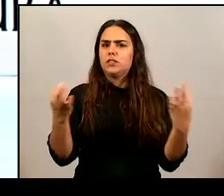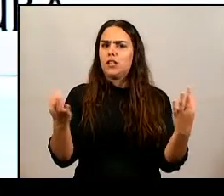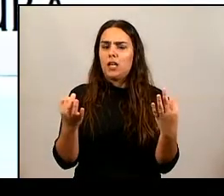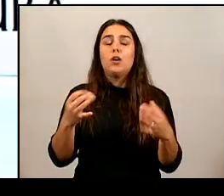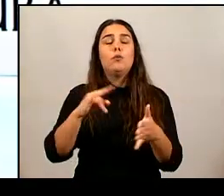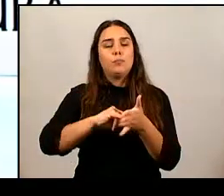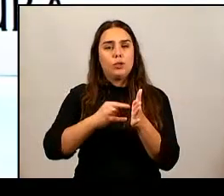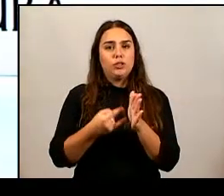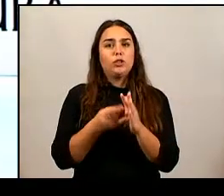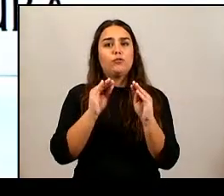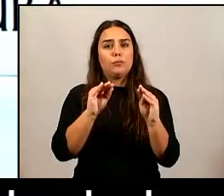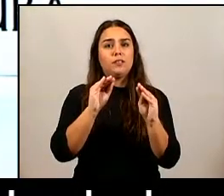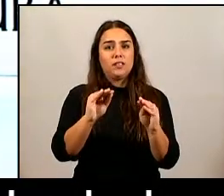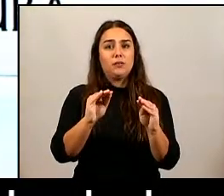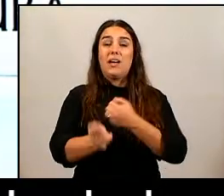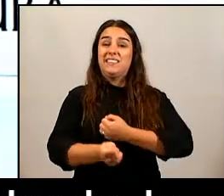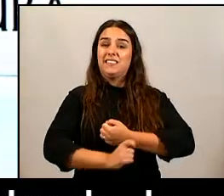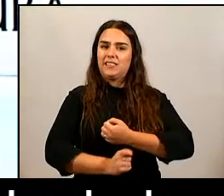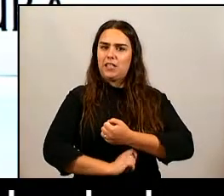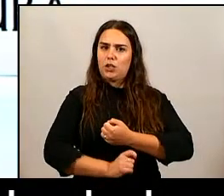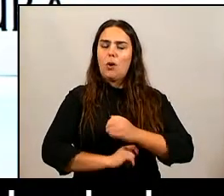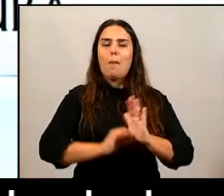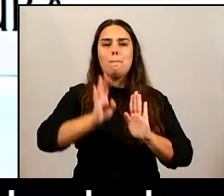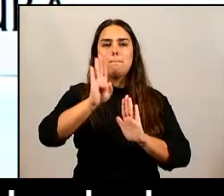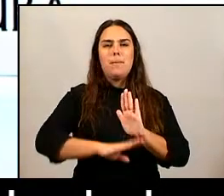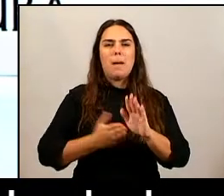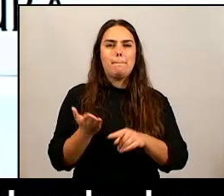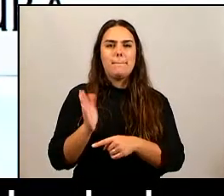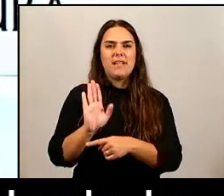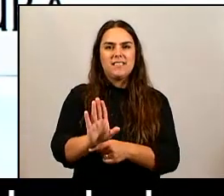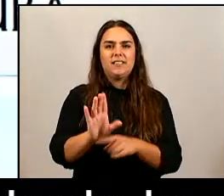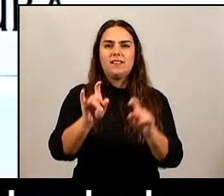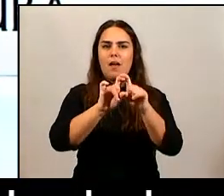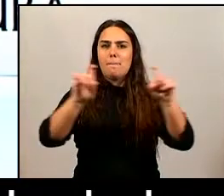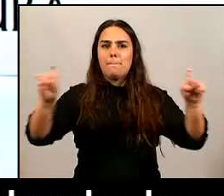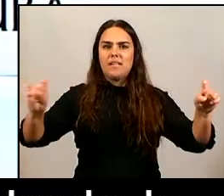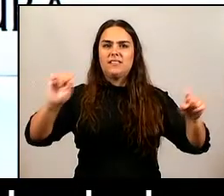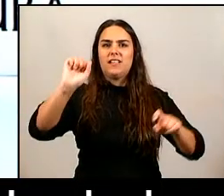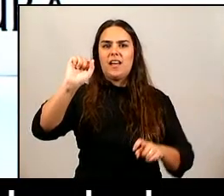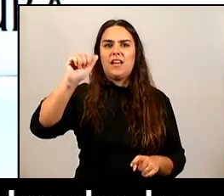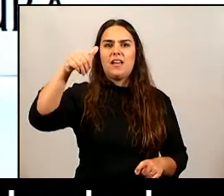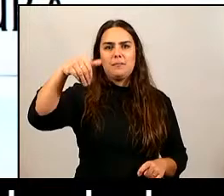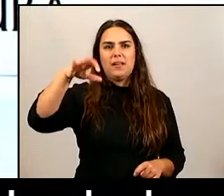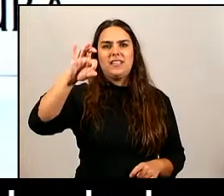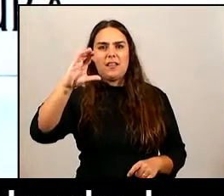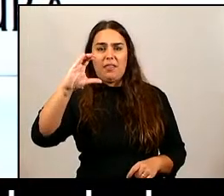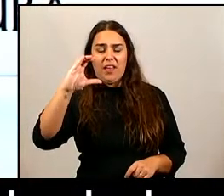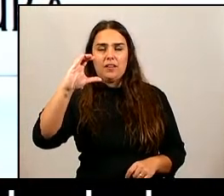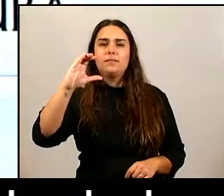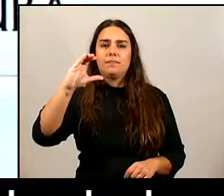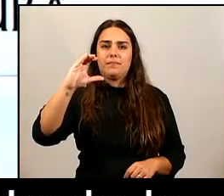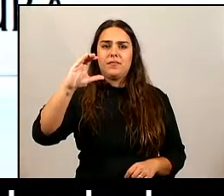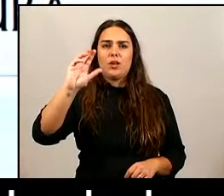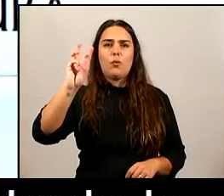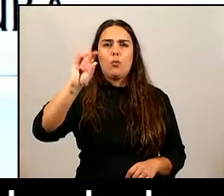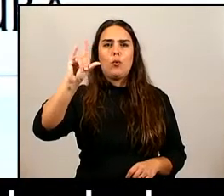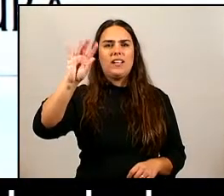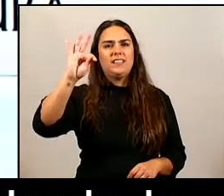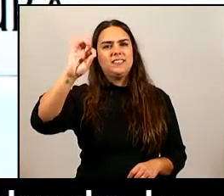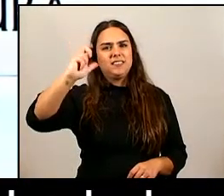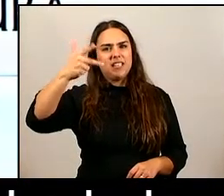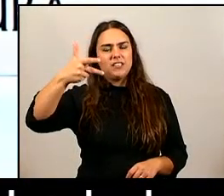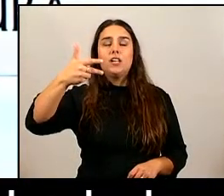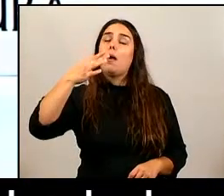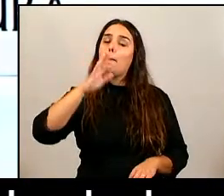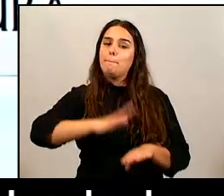proyecto formativo estratégico del plan presentado por la empresa MSG Buildtech para la construcción